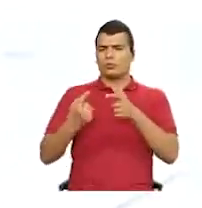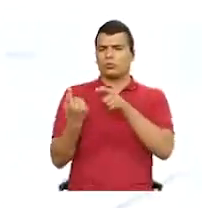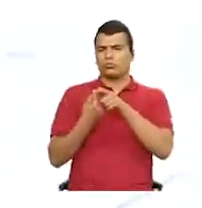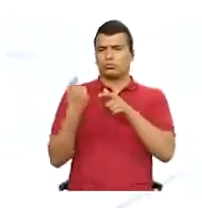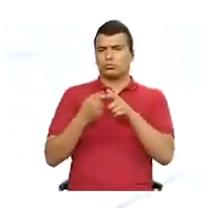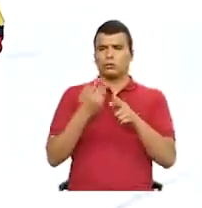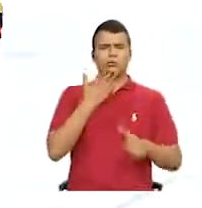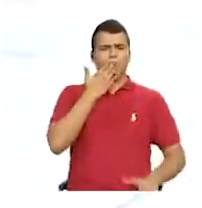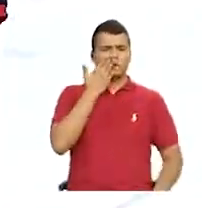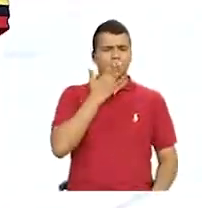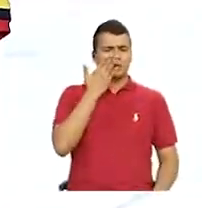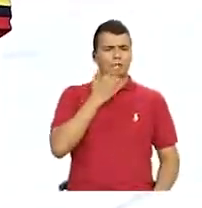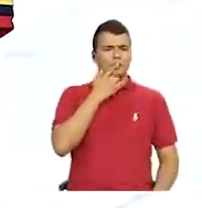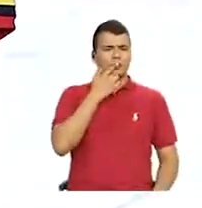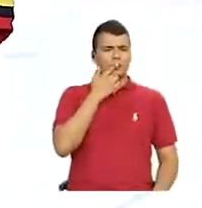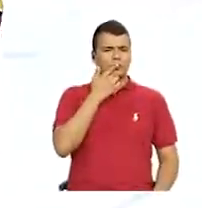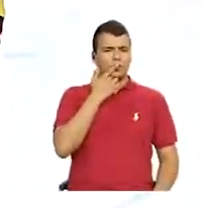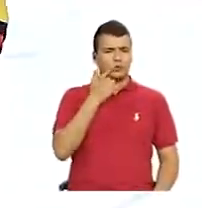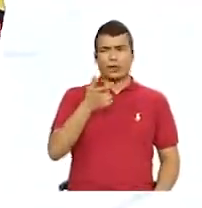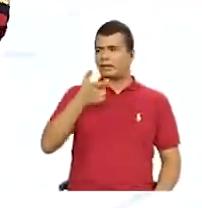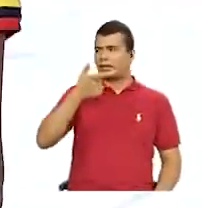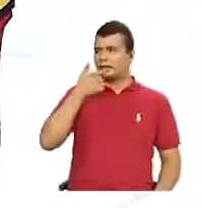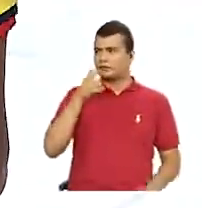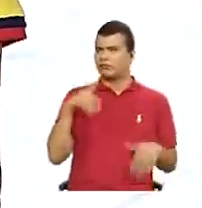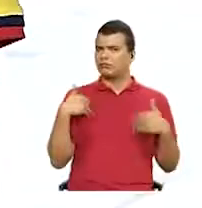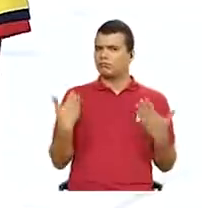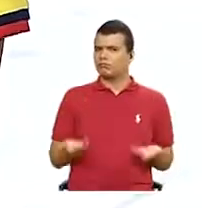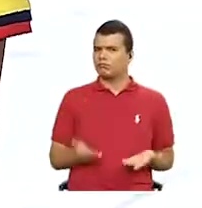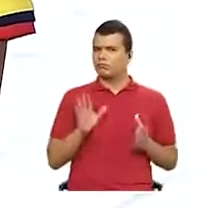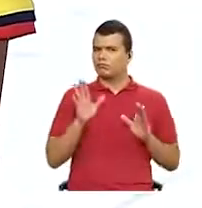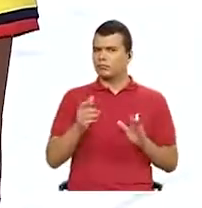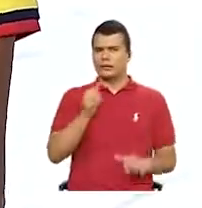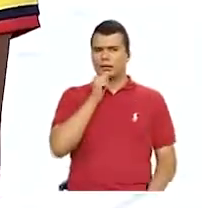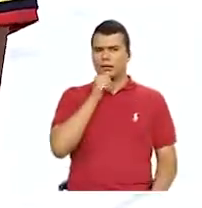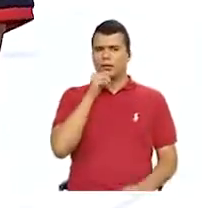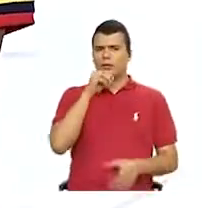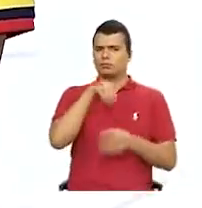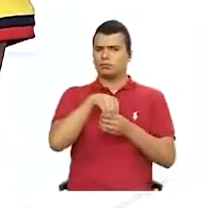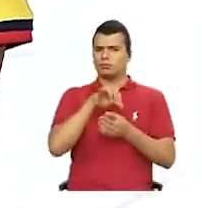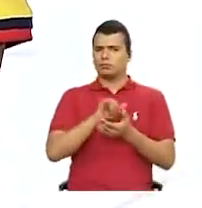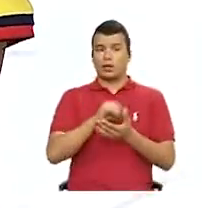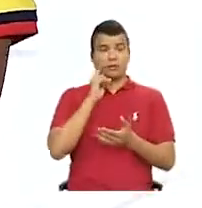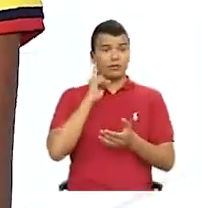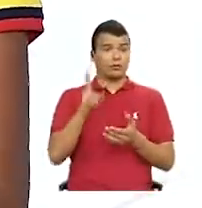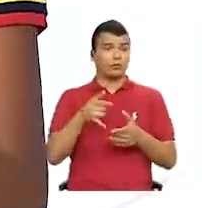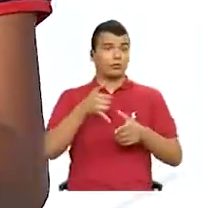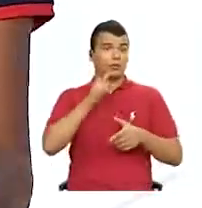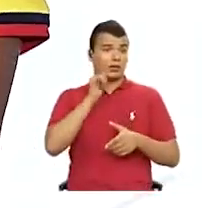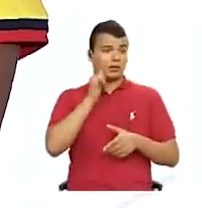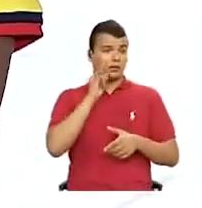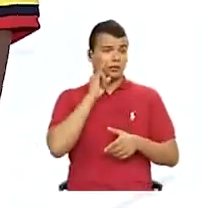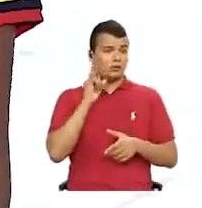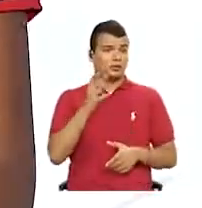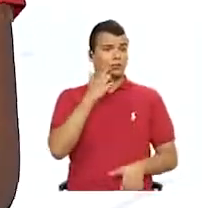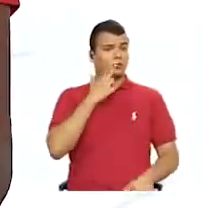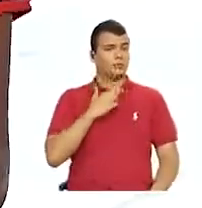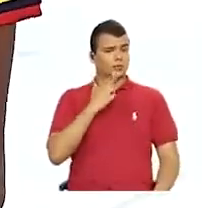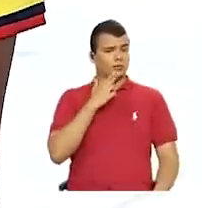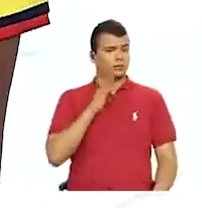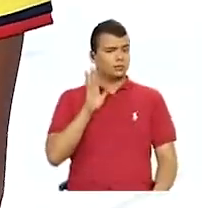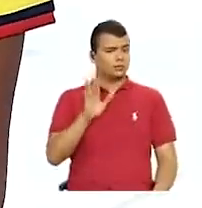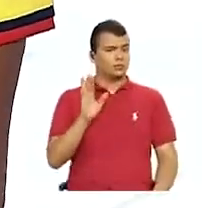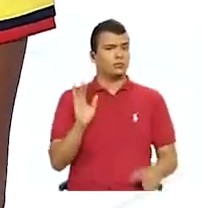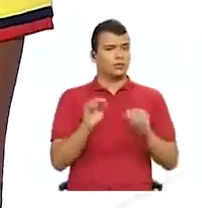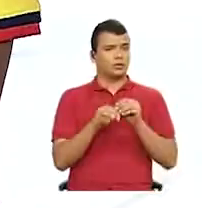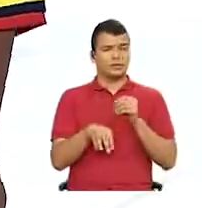distintas galletitas. Ya se ha ido cambiando el concepto. ¿Qué pasa entonces con estas aguas que dicen ser gaseosas, que son dulces y que